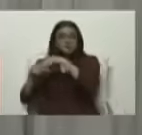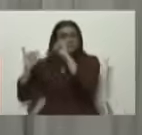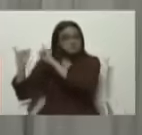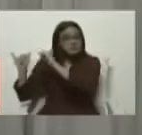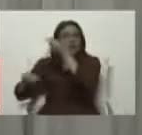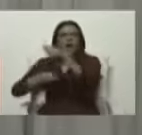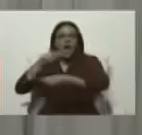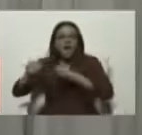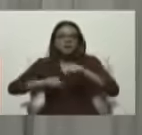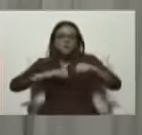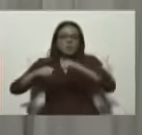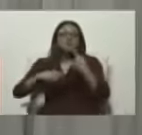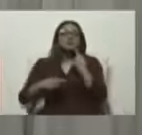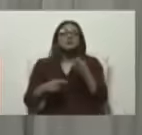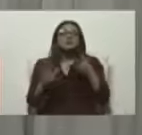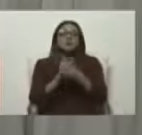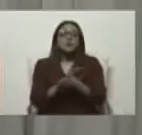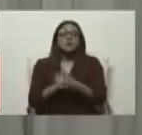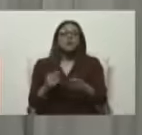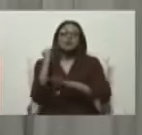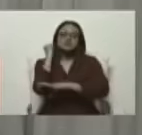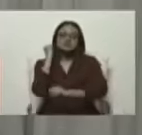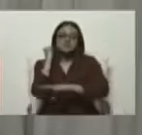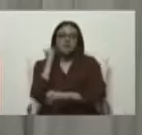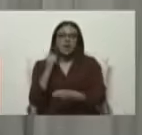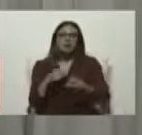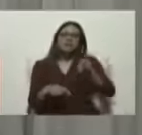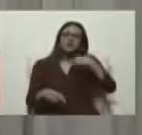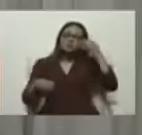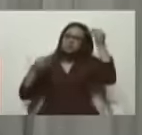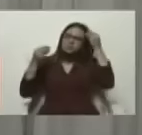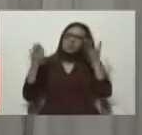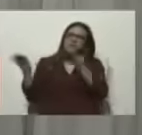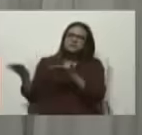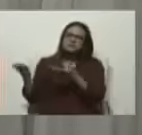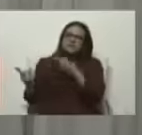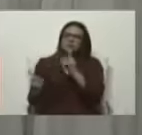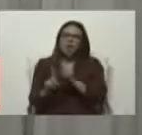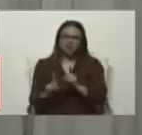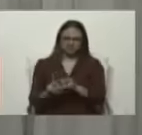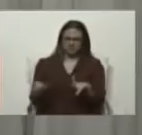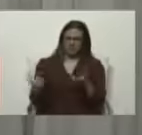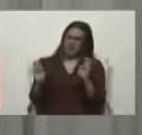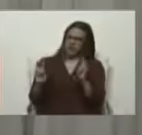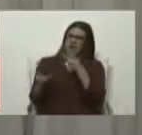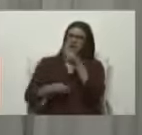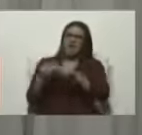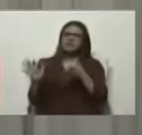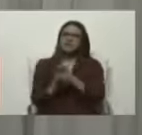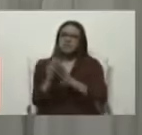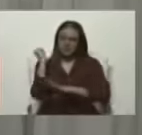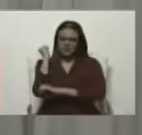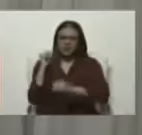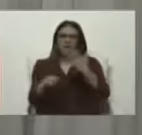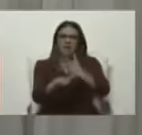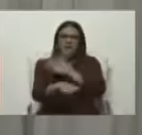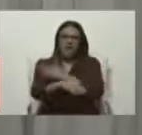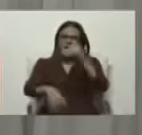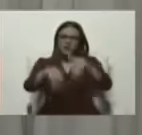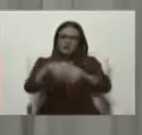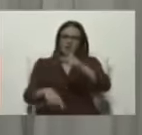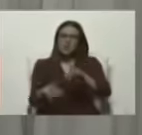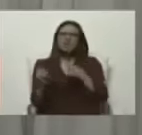a cantar fraude. En primer lugar, resulta curioso que ya estén hablando de fraude cuando faltan 6 días